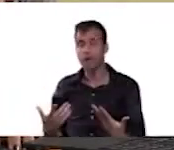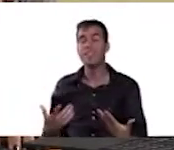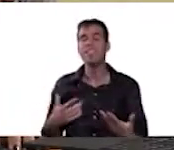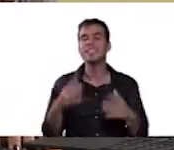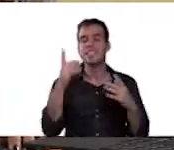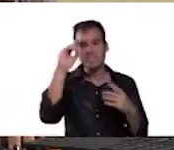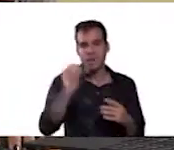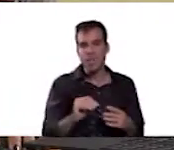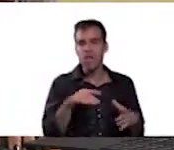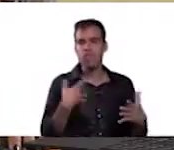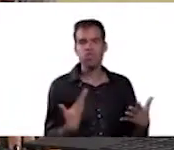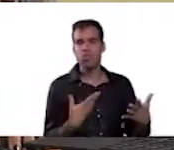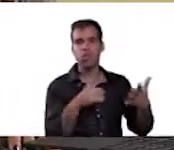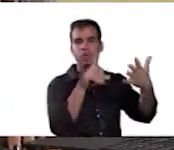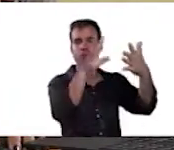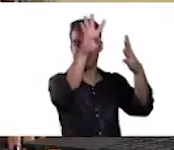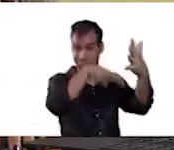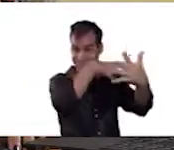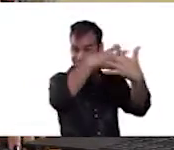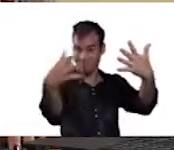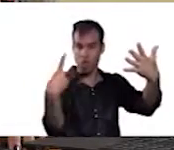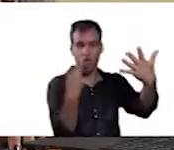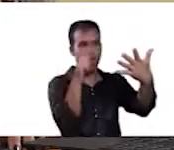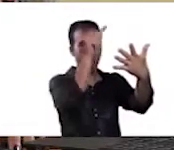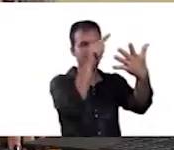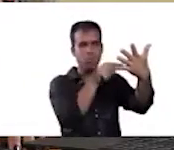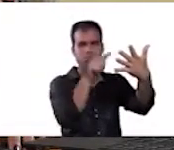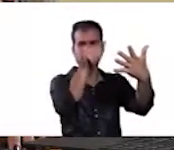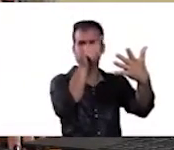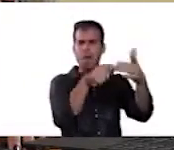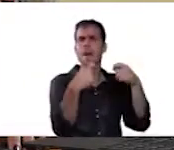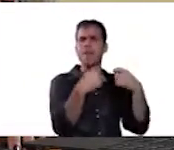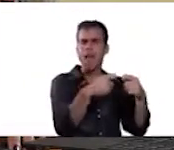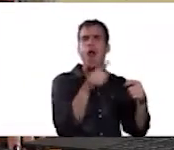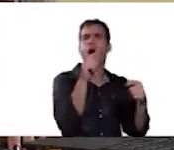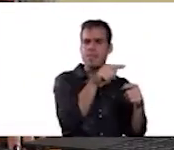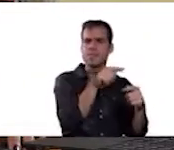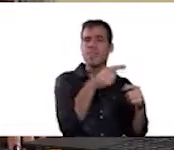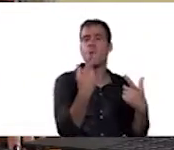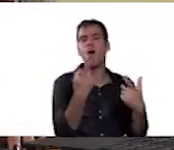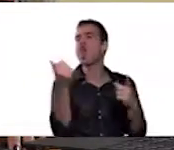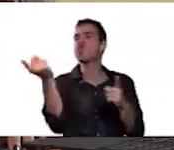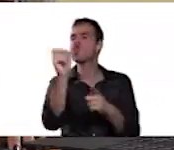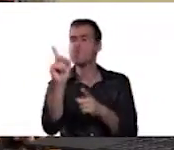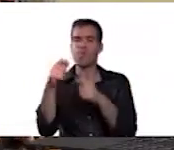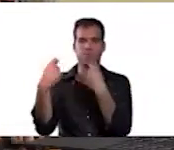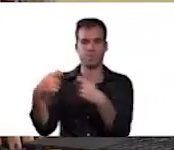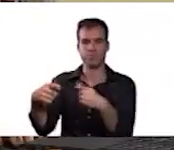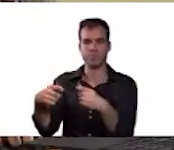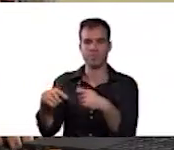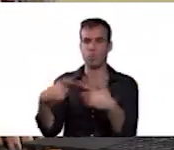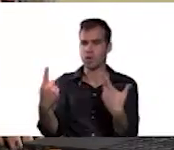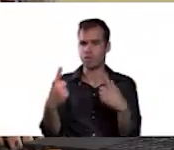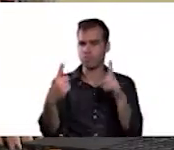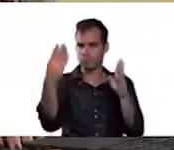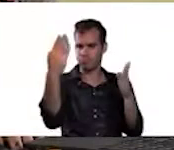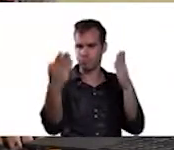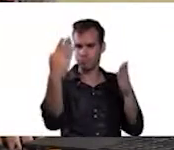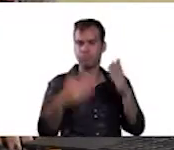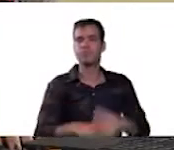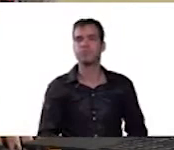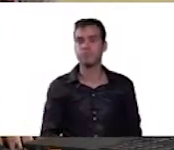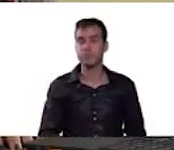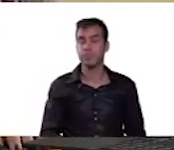se encuentran en la tabla periódica los elementos metálicos y dónde están los elementos no metálicos. Recordar que aunque